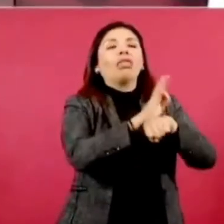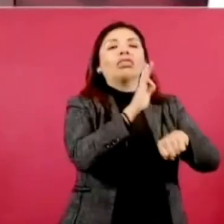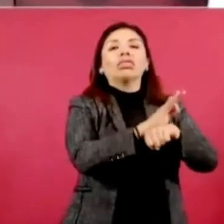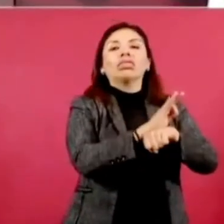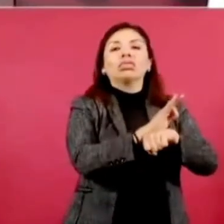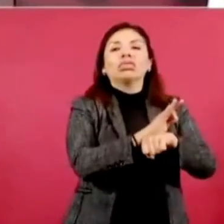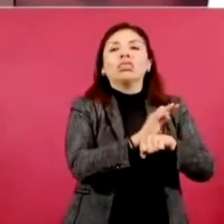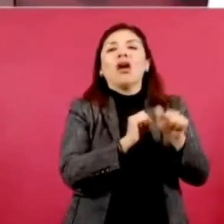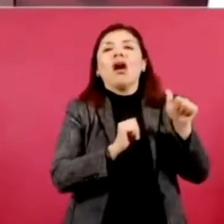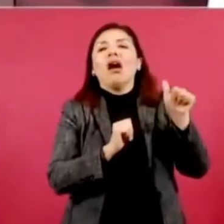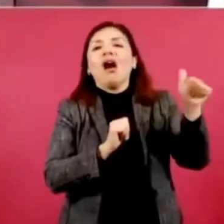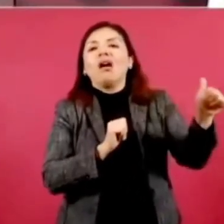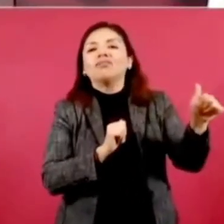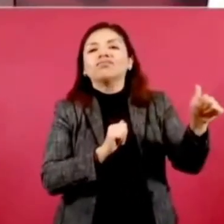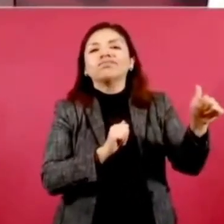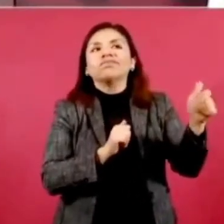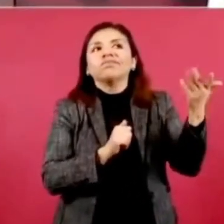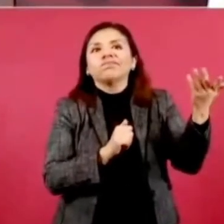a